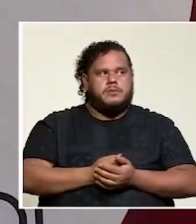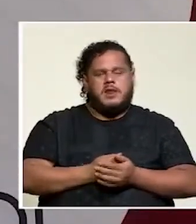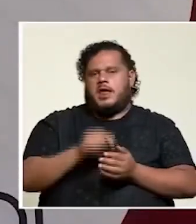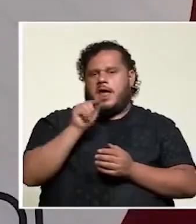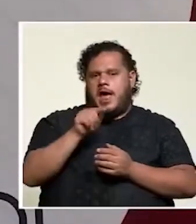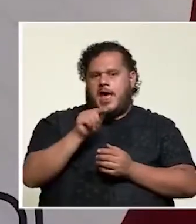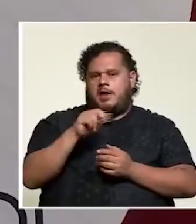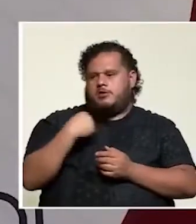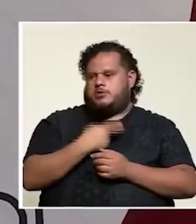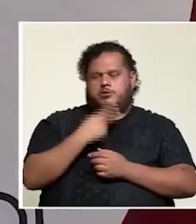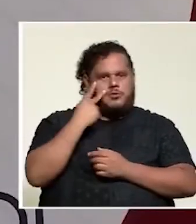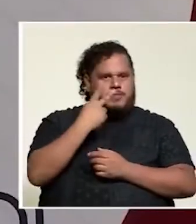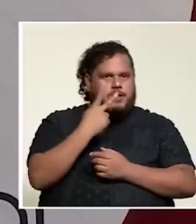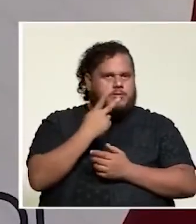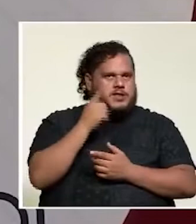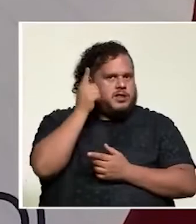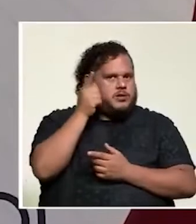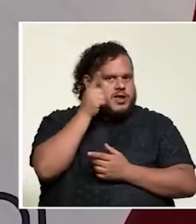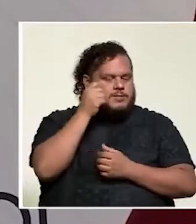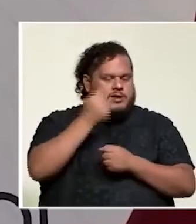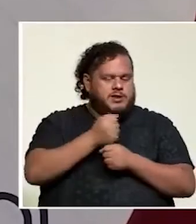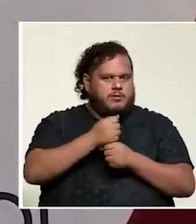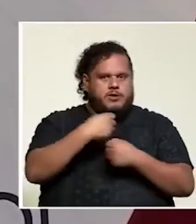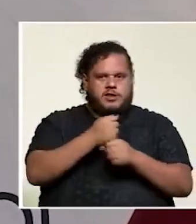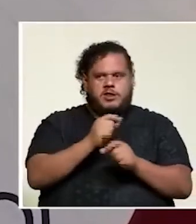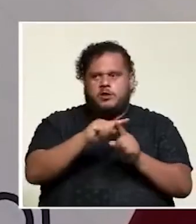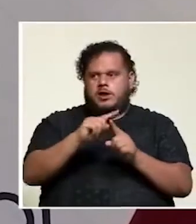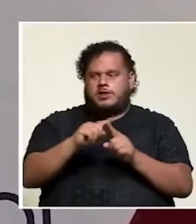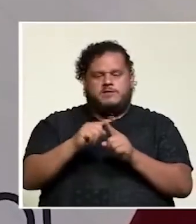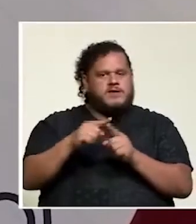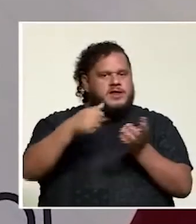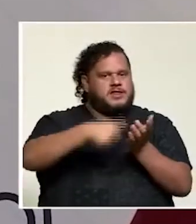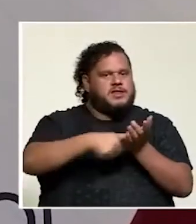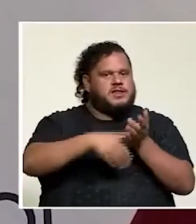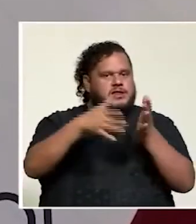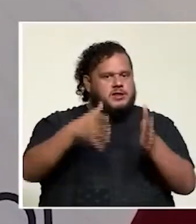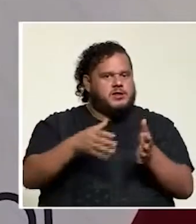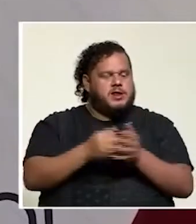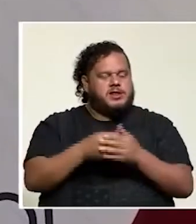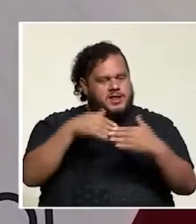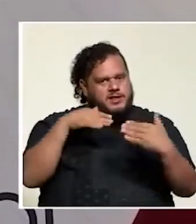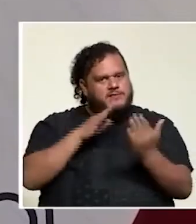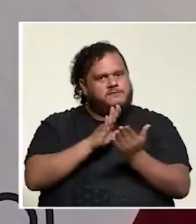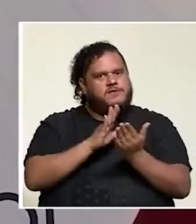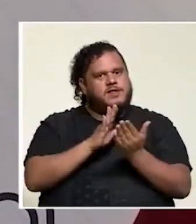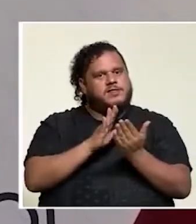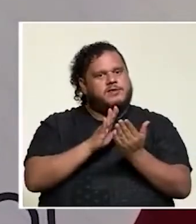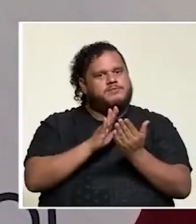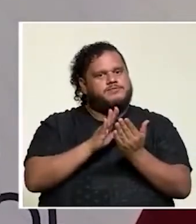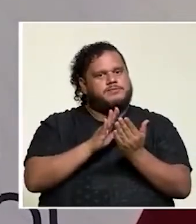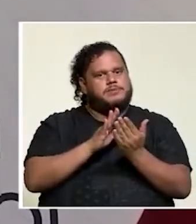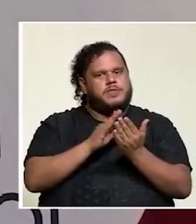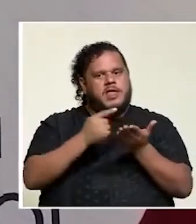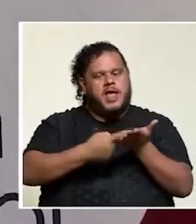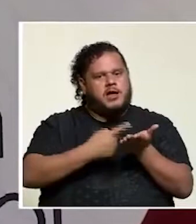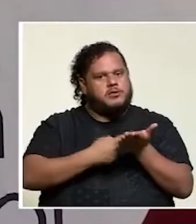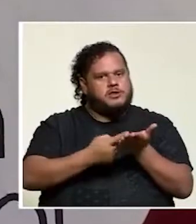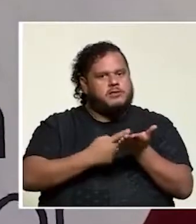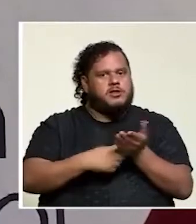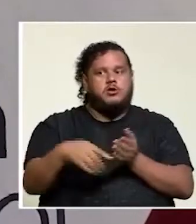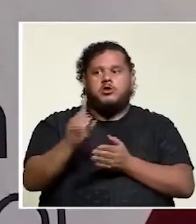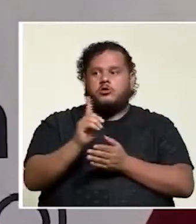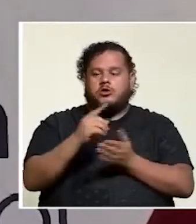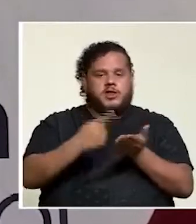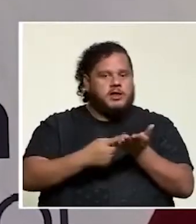lo que apreciamos es efectivamente el trabajo que están haciendo las diferentes candidaturas de cara a los debates, en donde